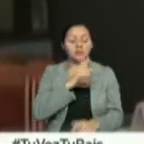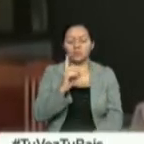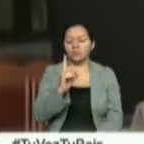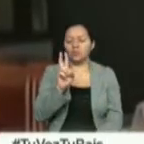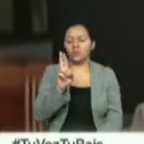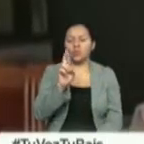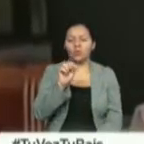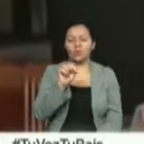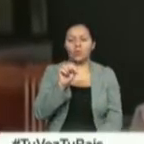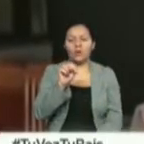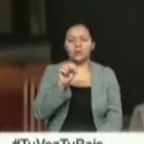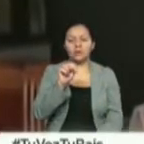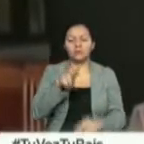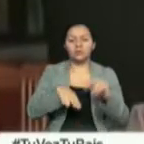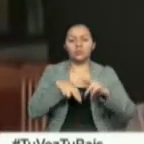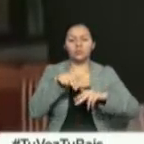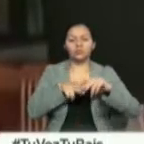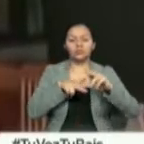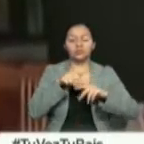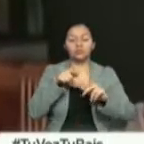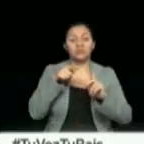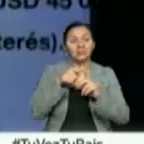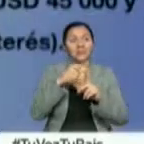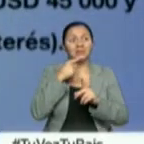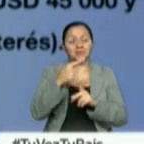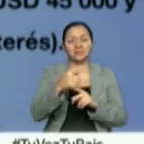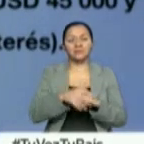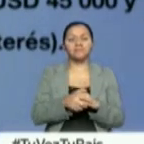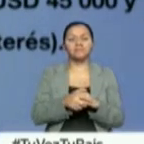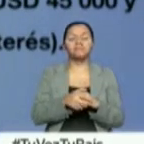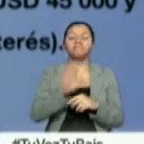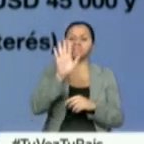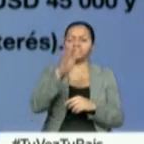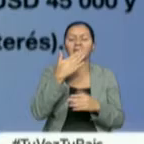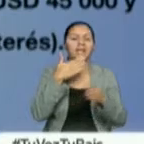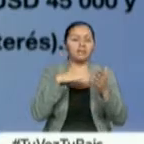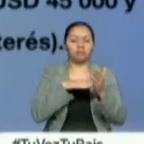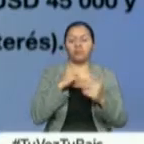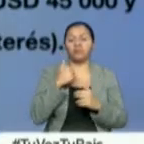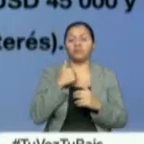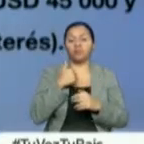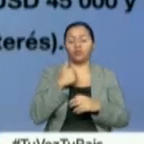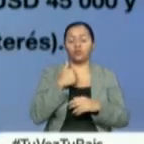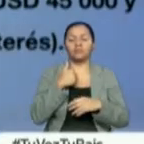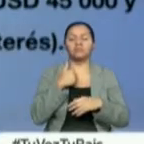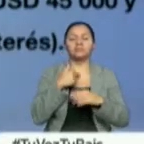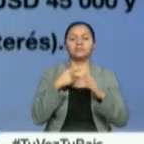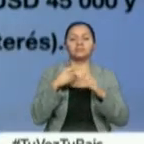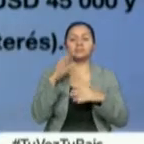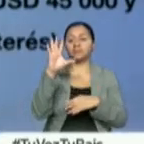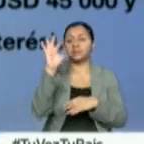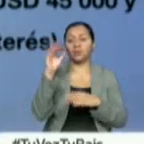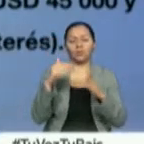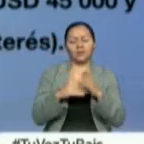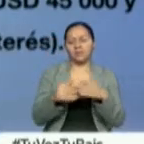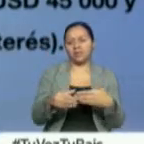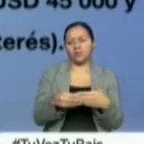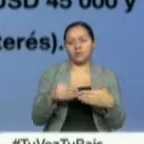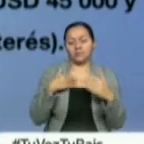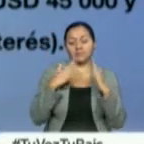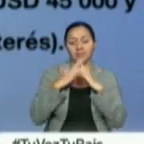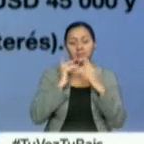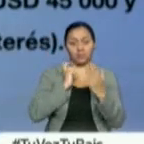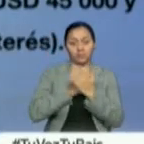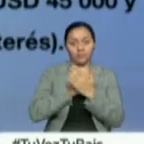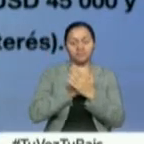de la cámara de industria de la construcción que sostienen hablemos de una familia de clase media baja que compró una casa de cincuenta mil